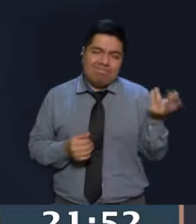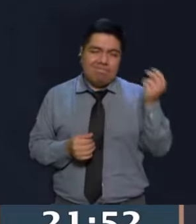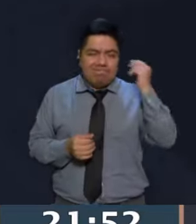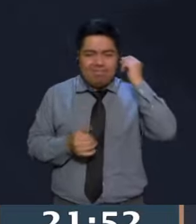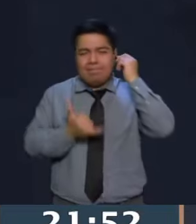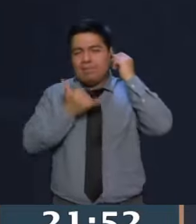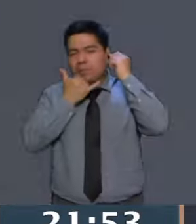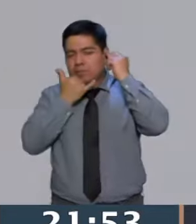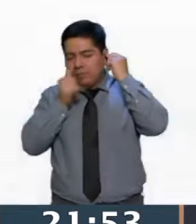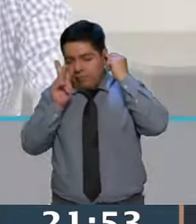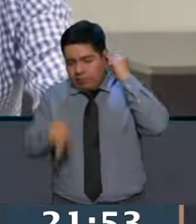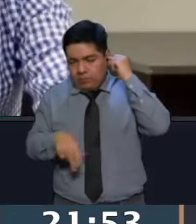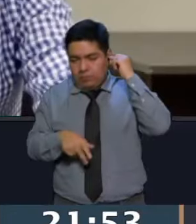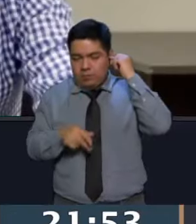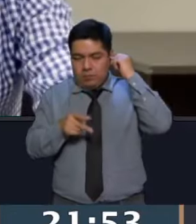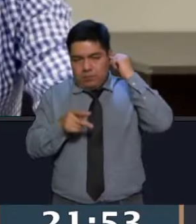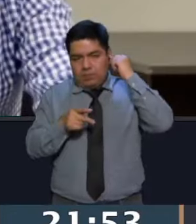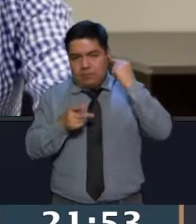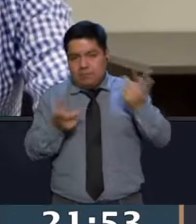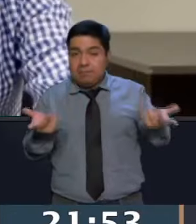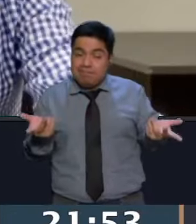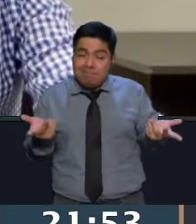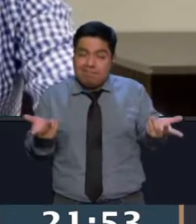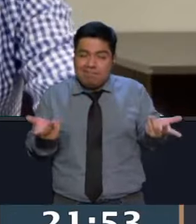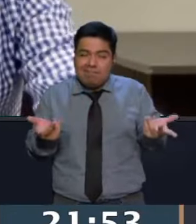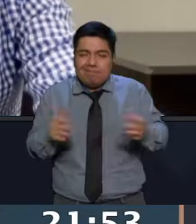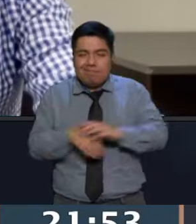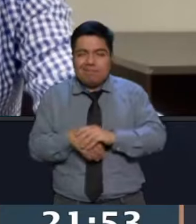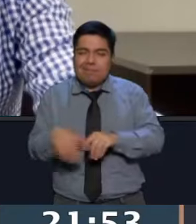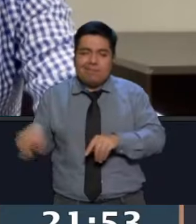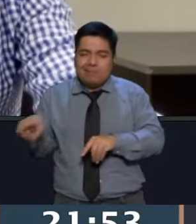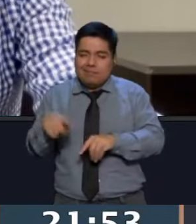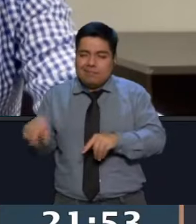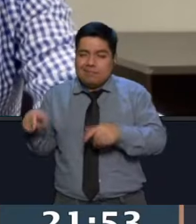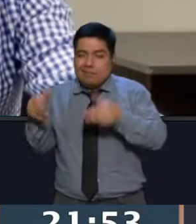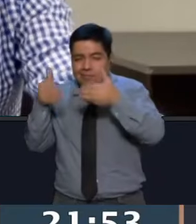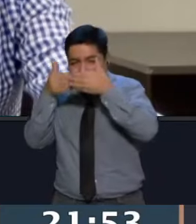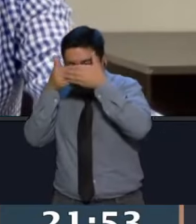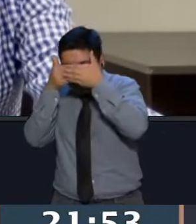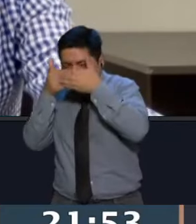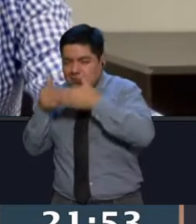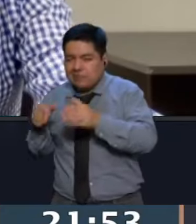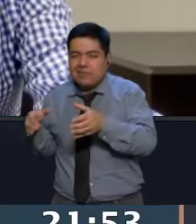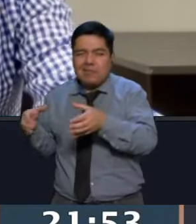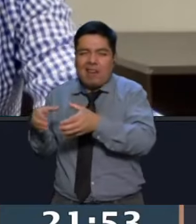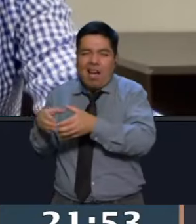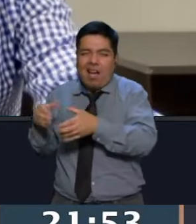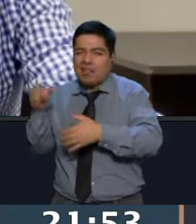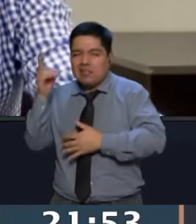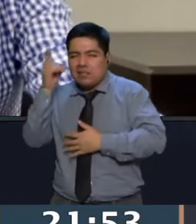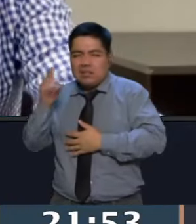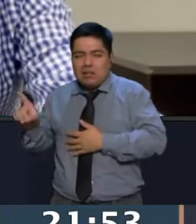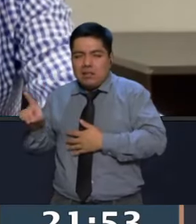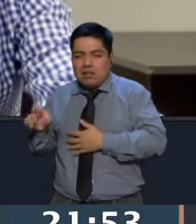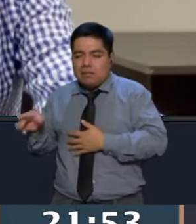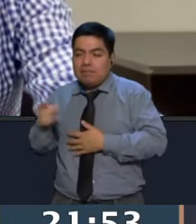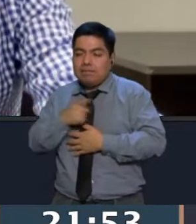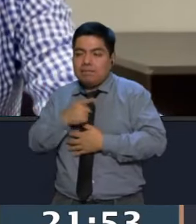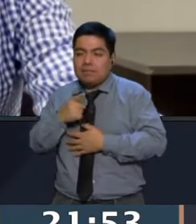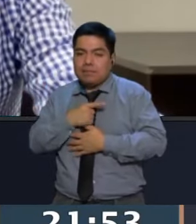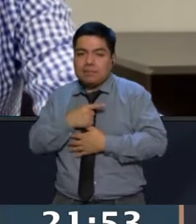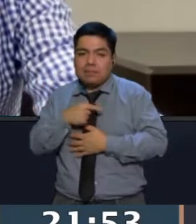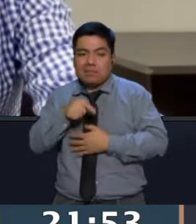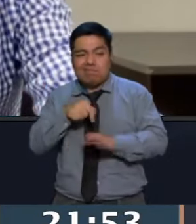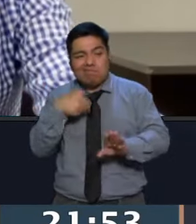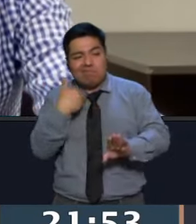1962. Esto, perdón que te interrumpa, querido Miguel, pero también forma parte de una estrategia que han utilizado las nuevas derechas, que es hacer